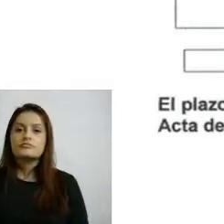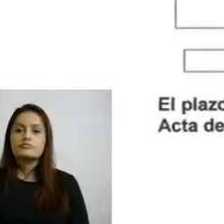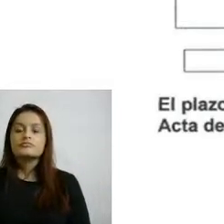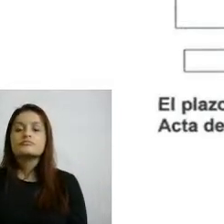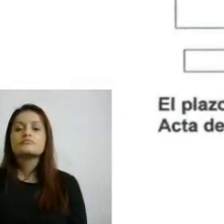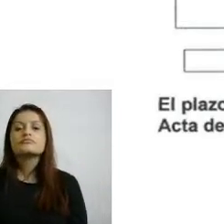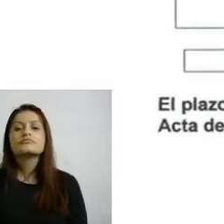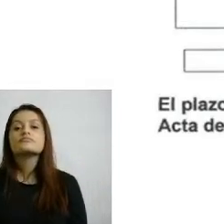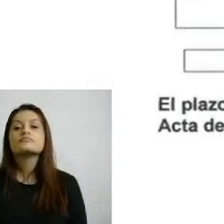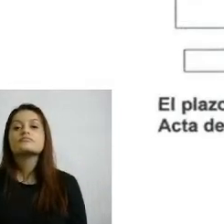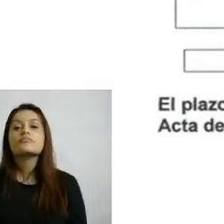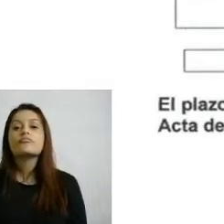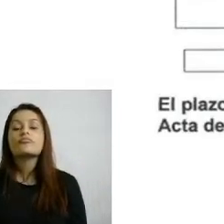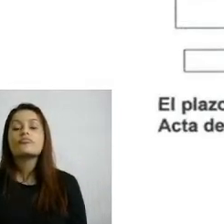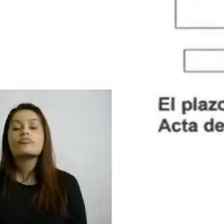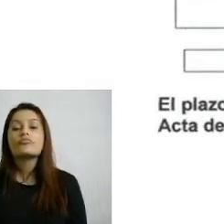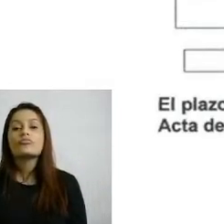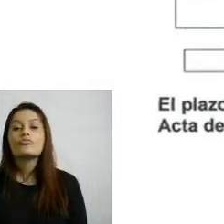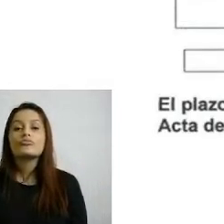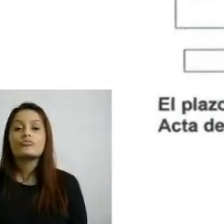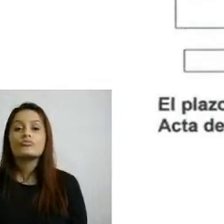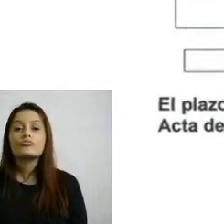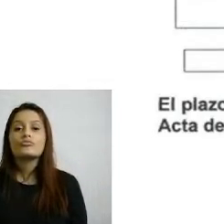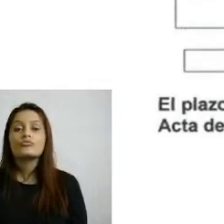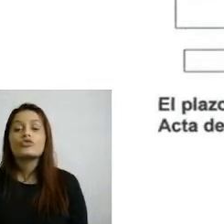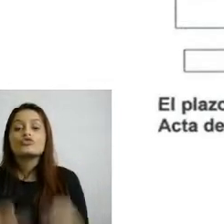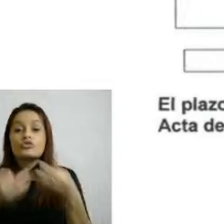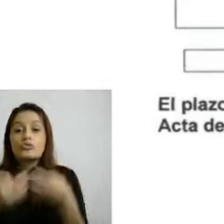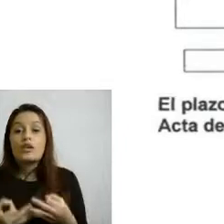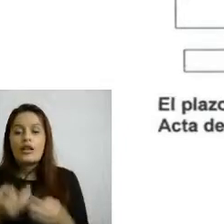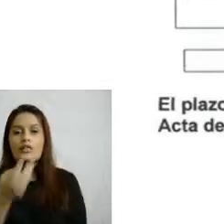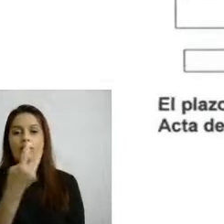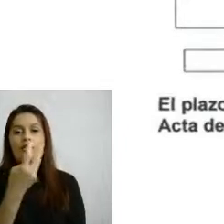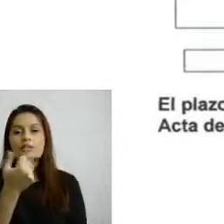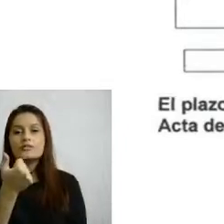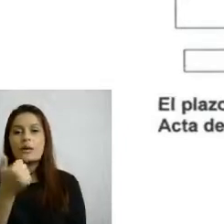a don Juan Carlos Muñoz Sáez por un monto de